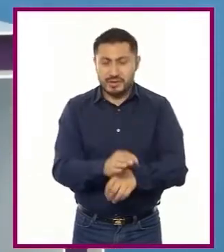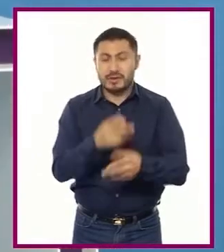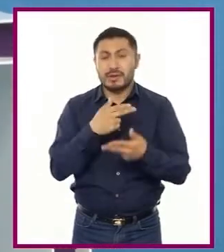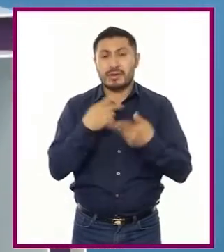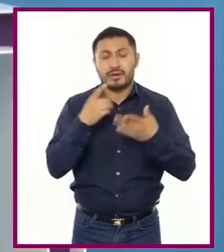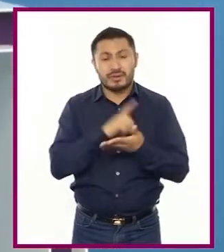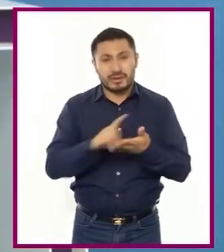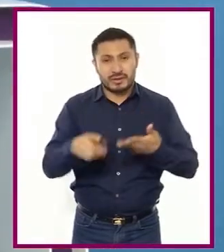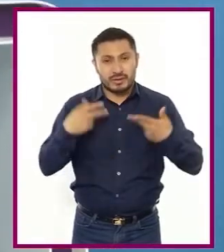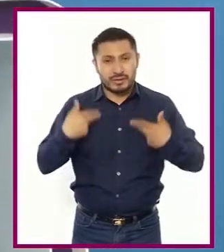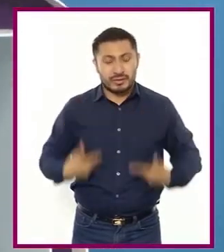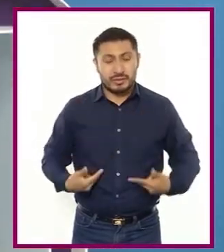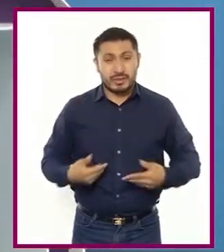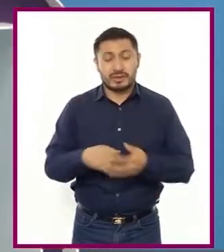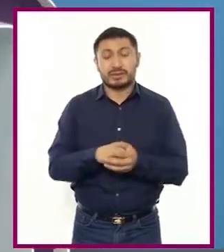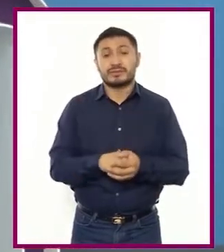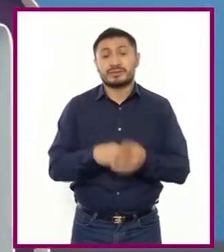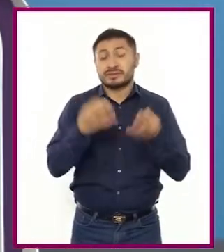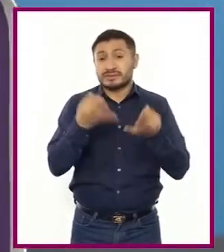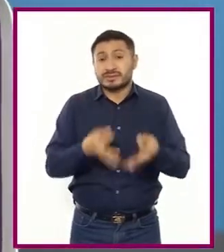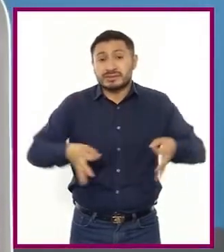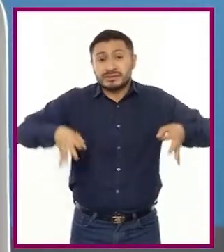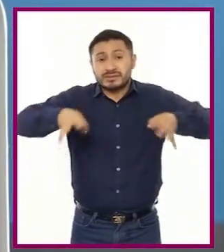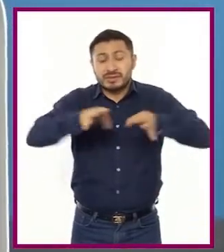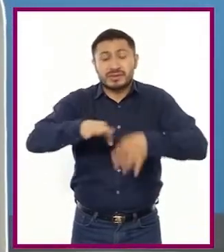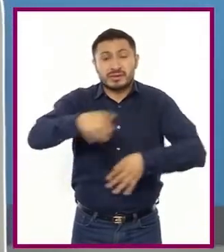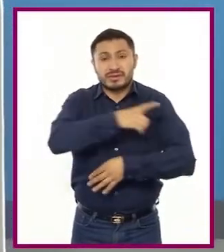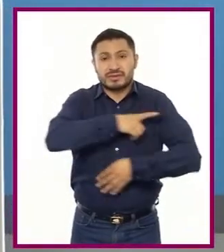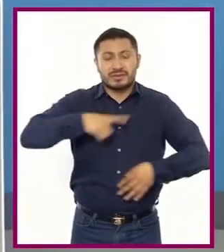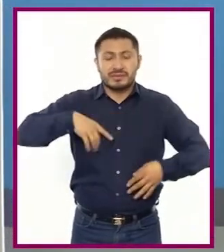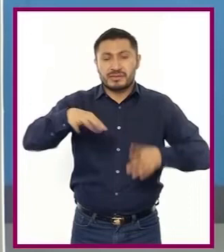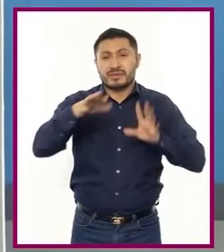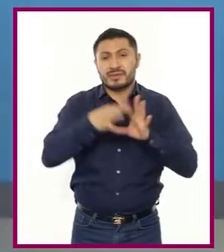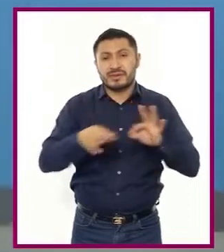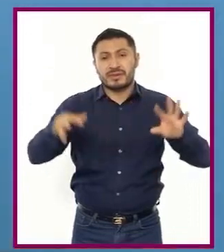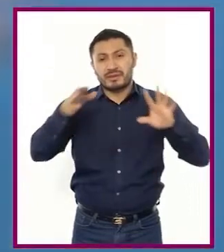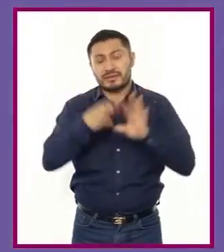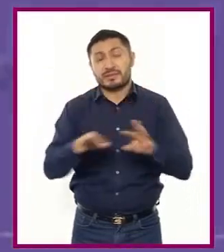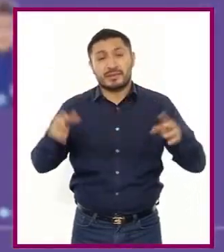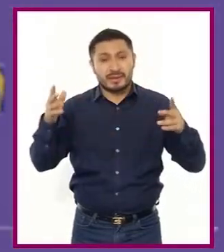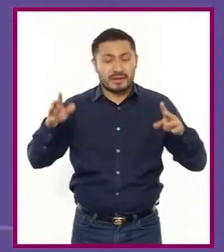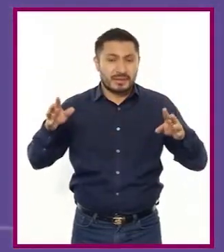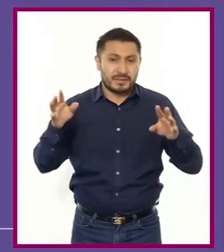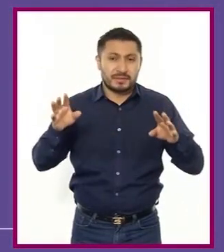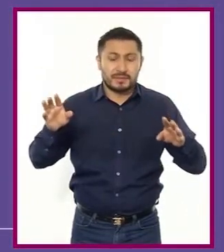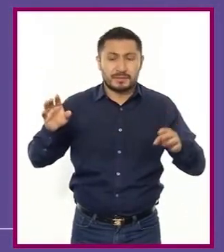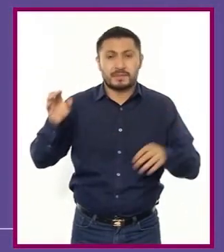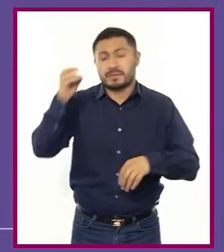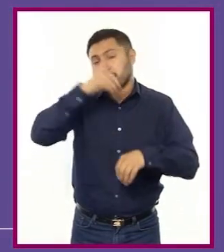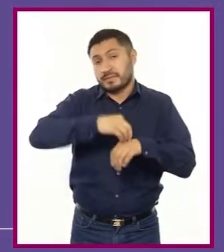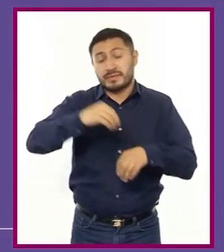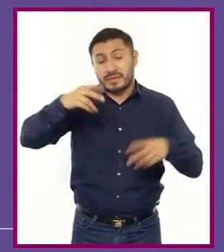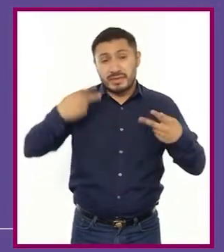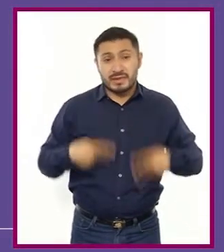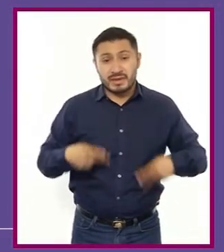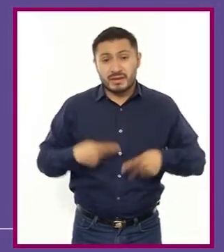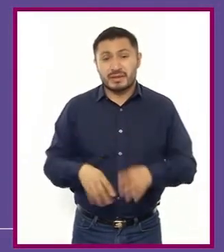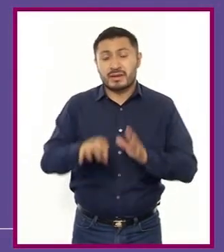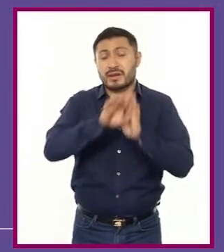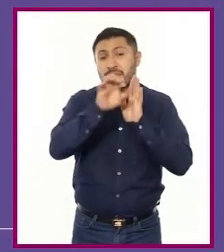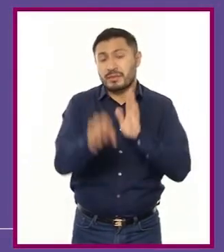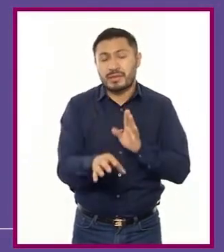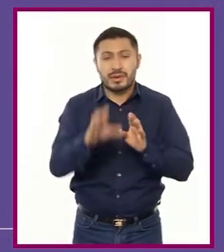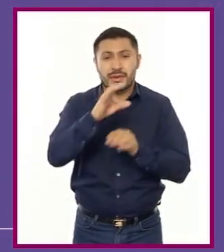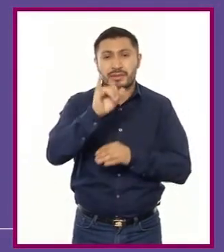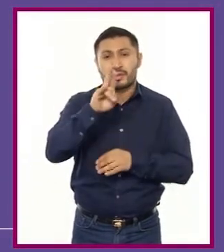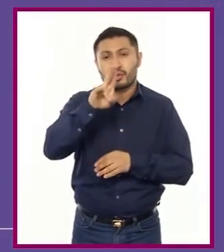humanos como principios y criterios que deben guiar la actuación de las personas, ya sea en su calidad de